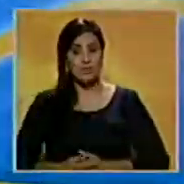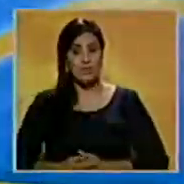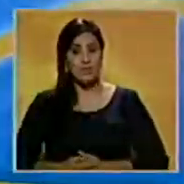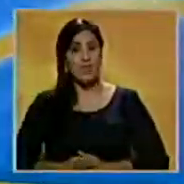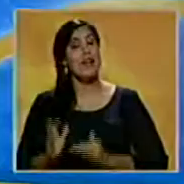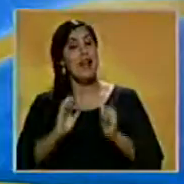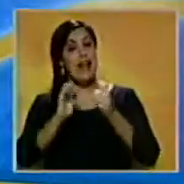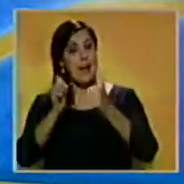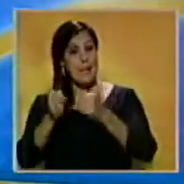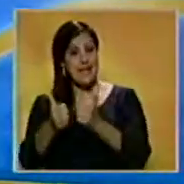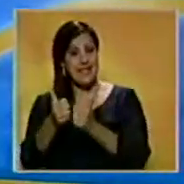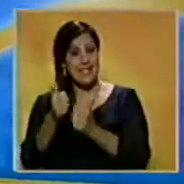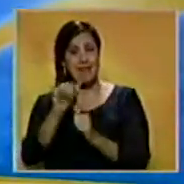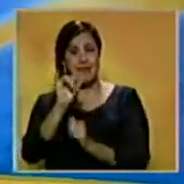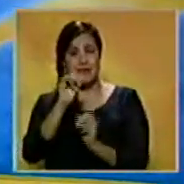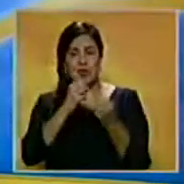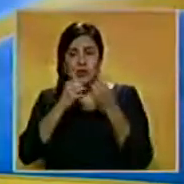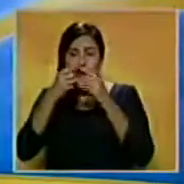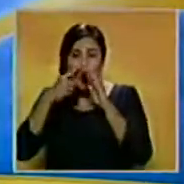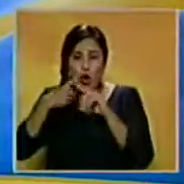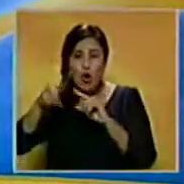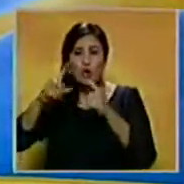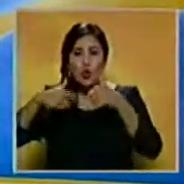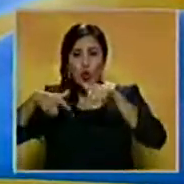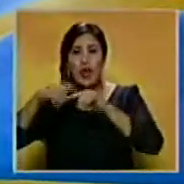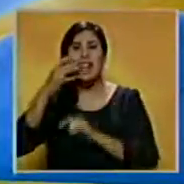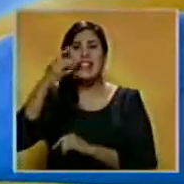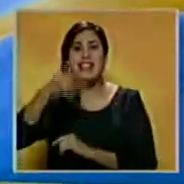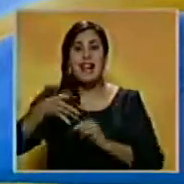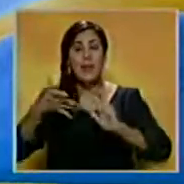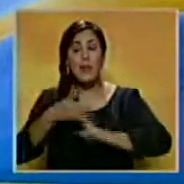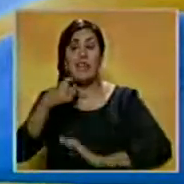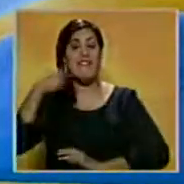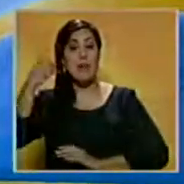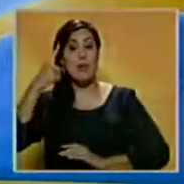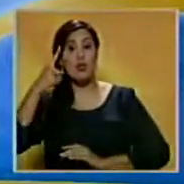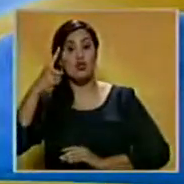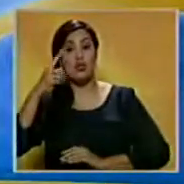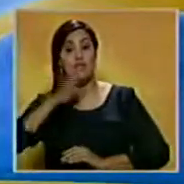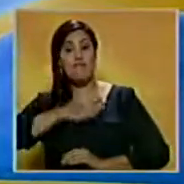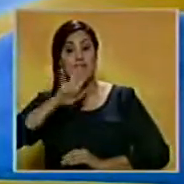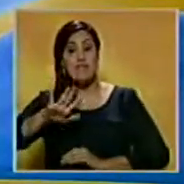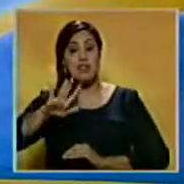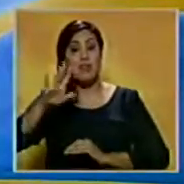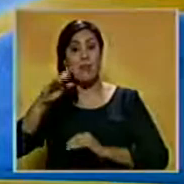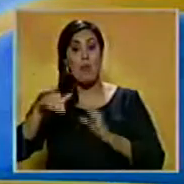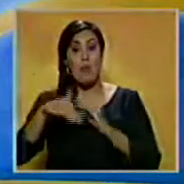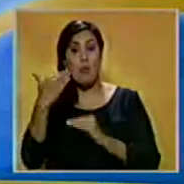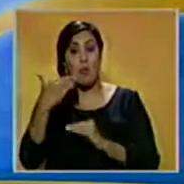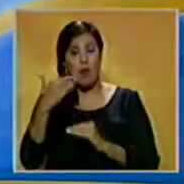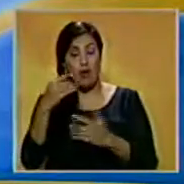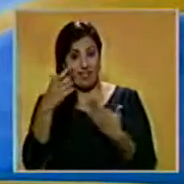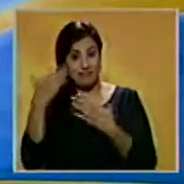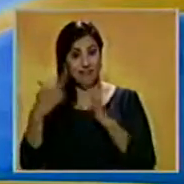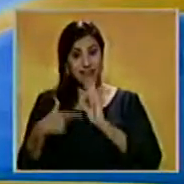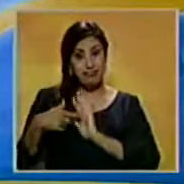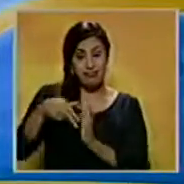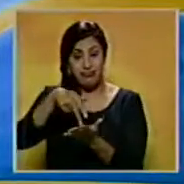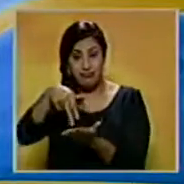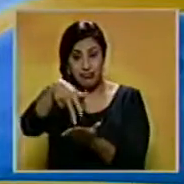Estrellas. Comenzamos trasladándonos a suelo italiano porque la afamada casa de modas Prada mostró su colección masculina